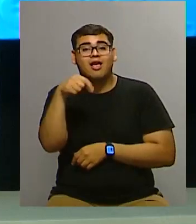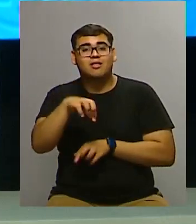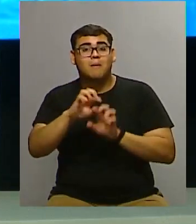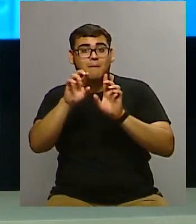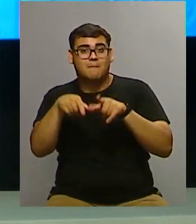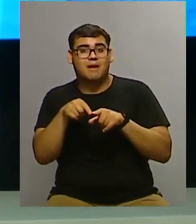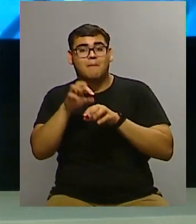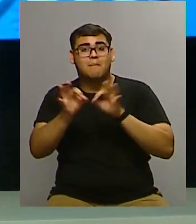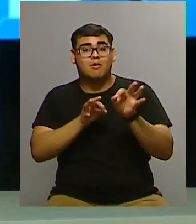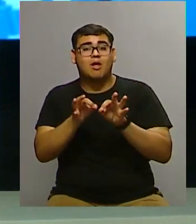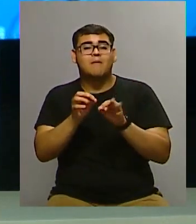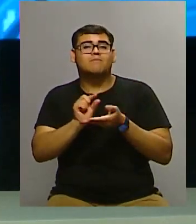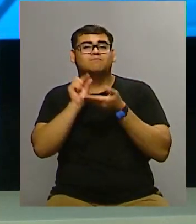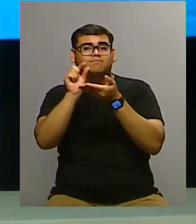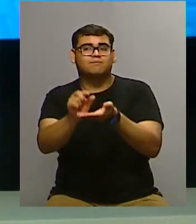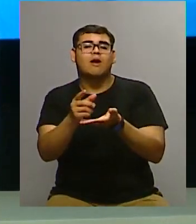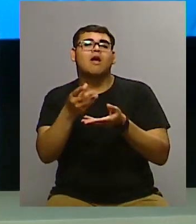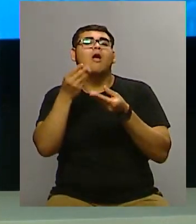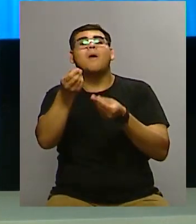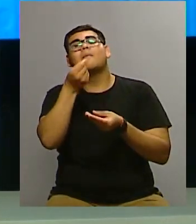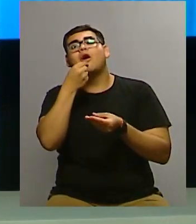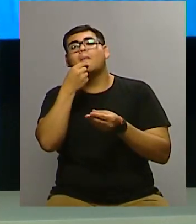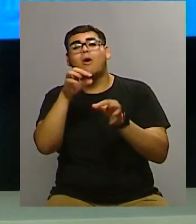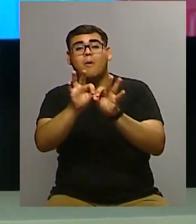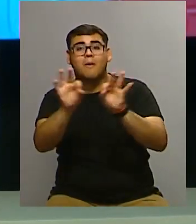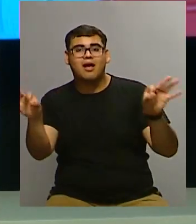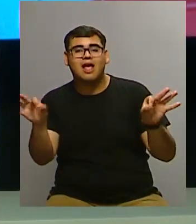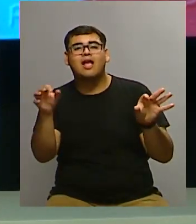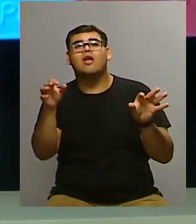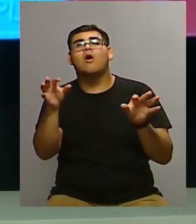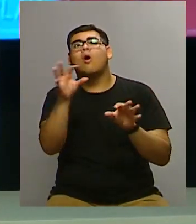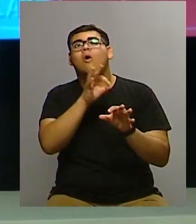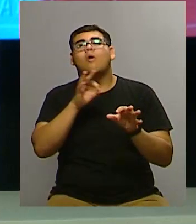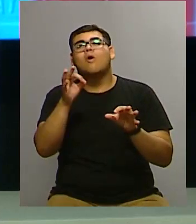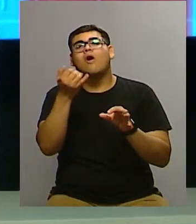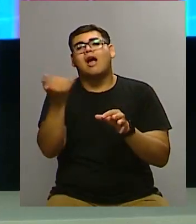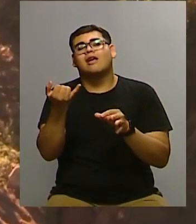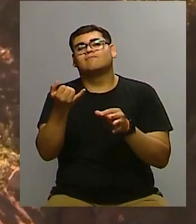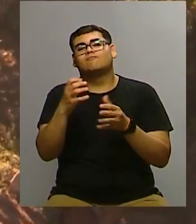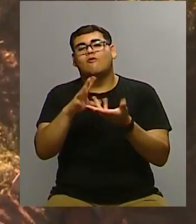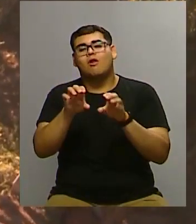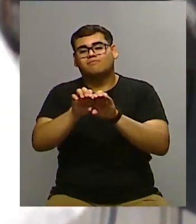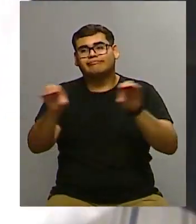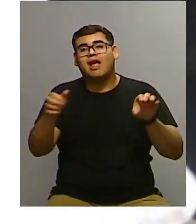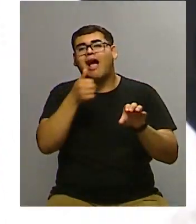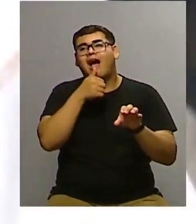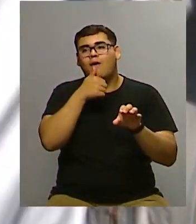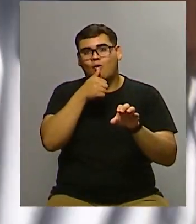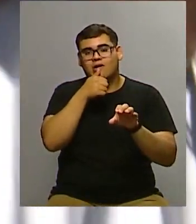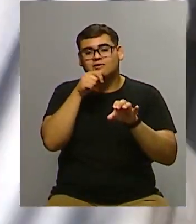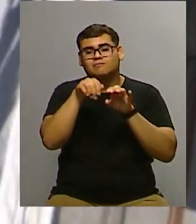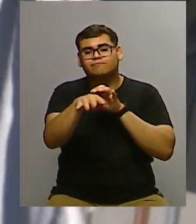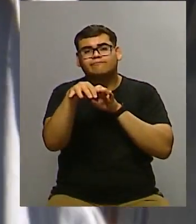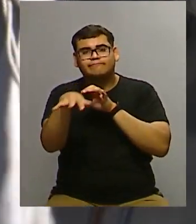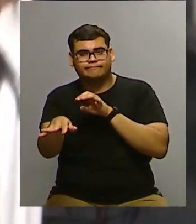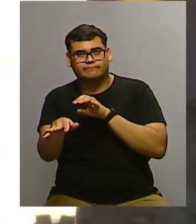que o presuricen a través de manguera o a través de manga, que también tiene un ahorro muy fuerte, con aportes no reembolsables